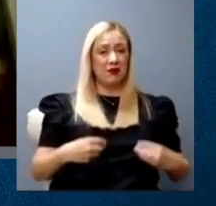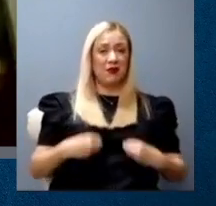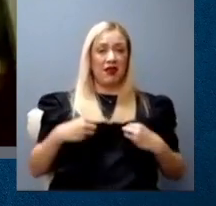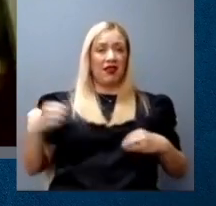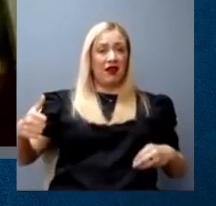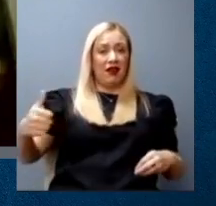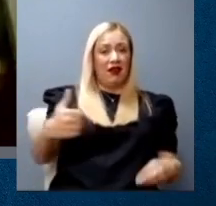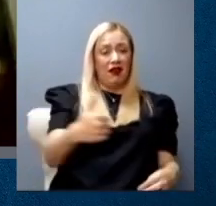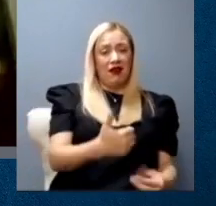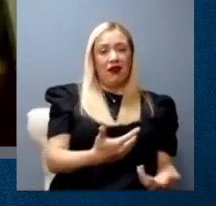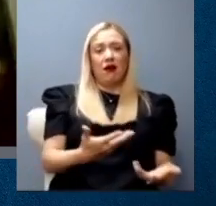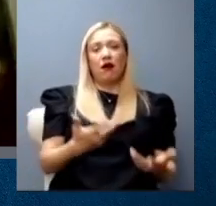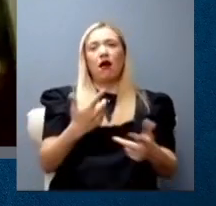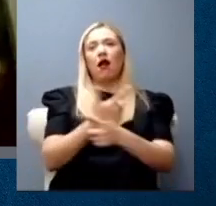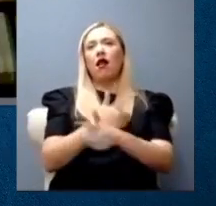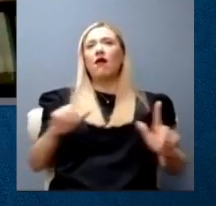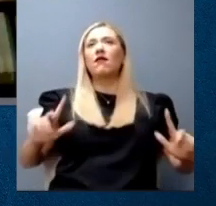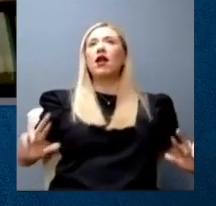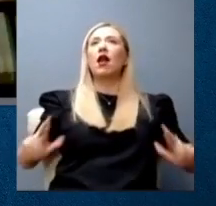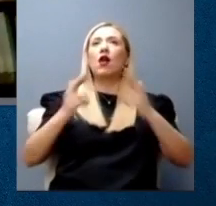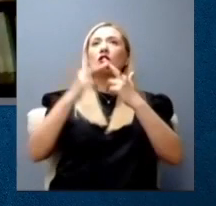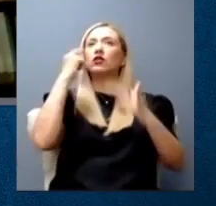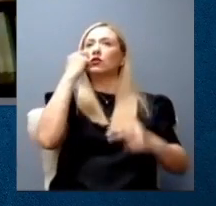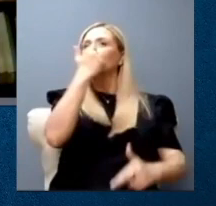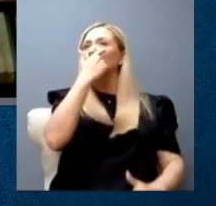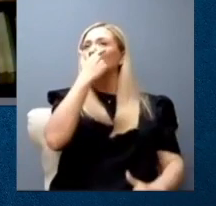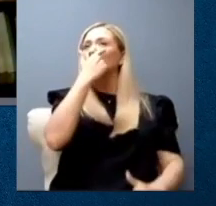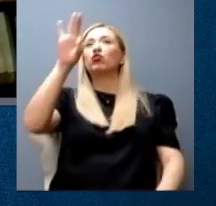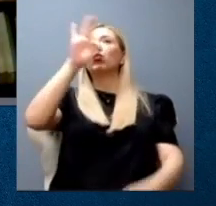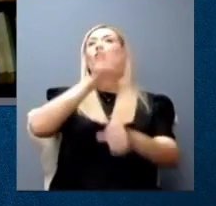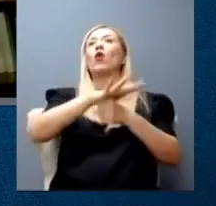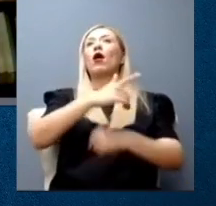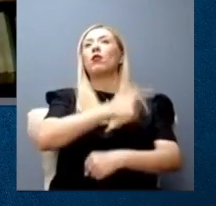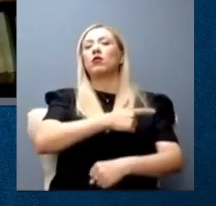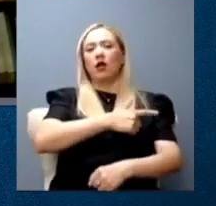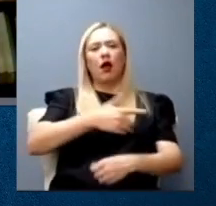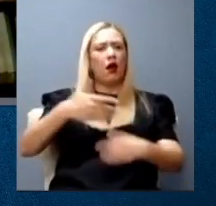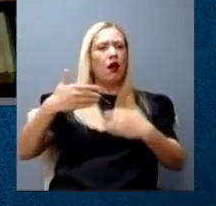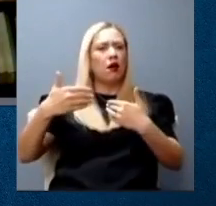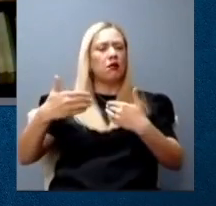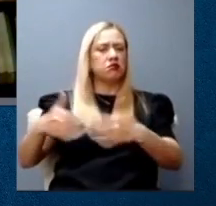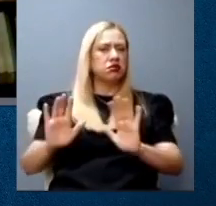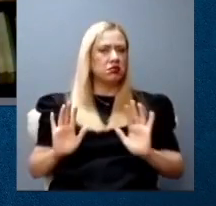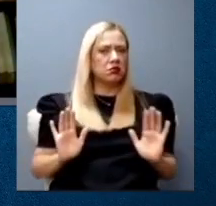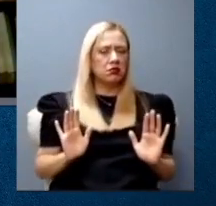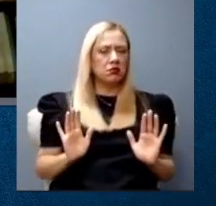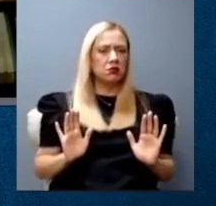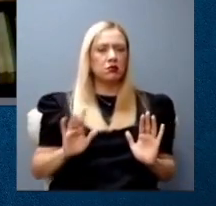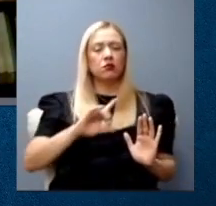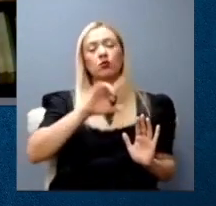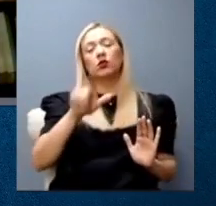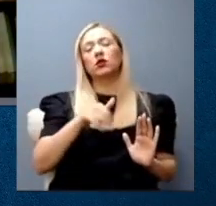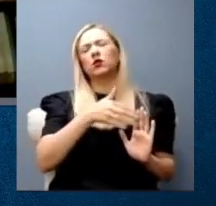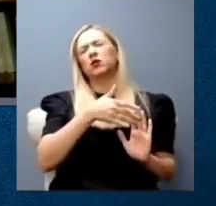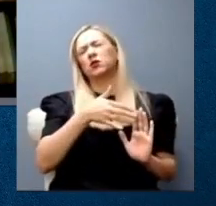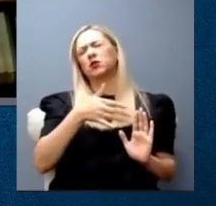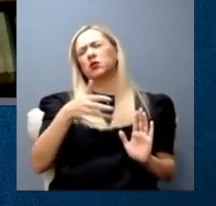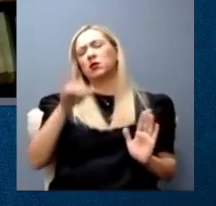mismo sentido. De manera que hay que esperar a que termine la Segunda Guerra Mundial en el